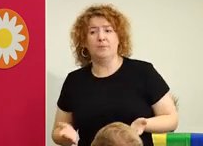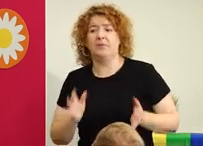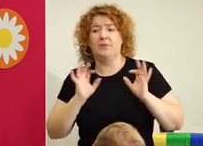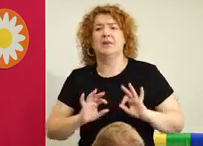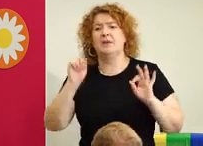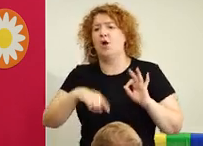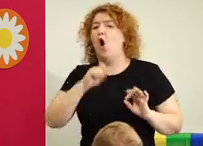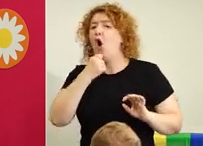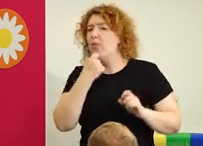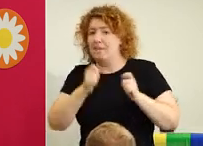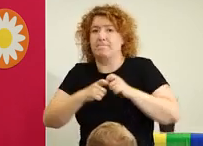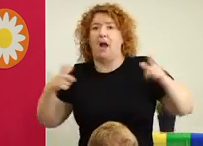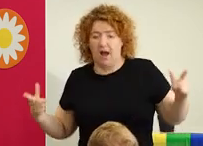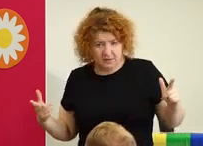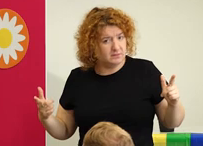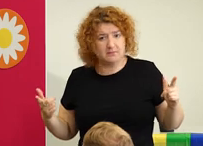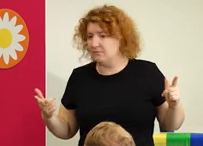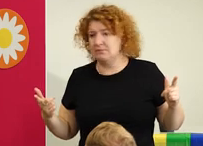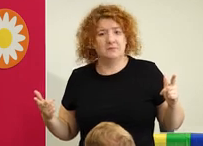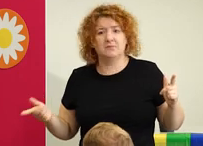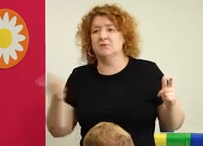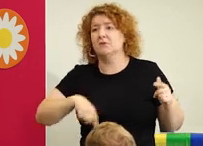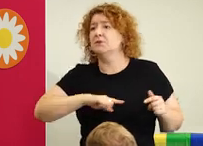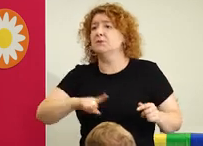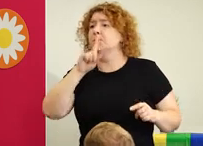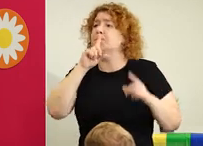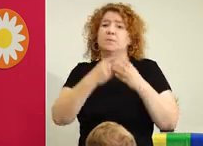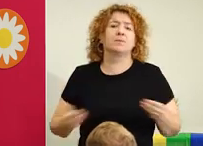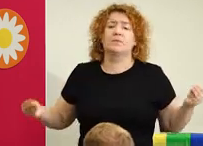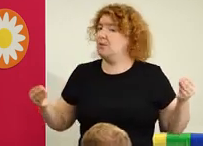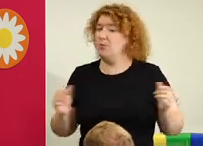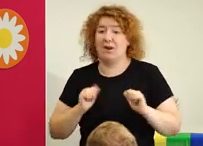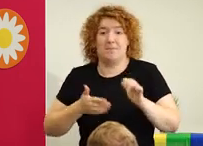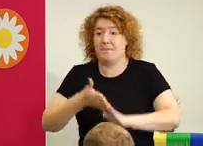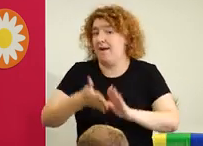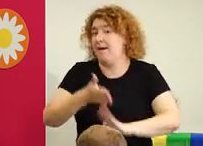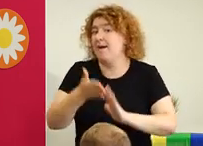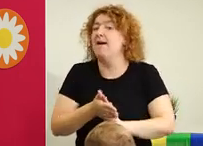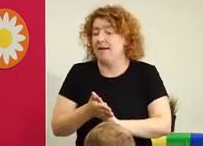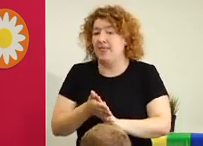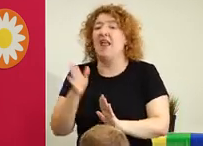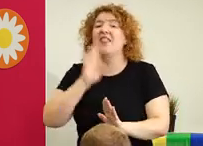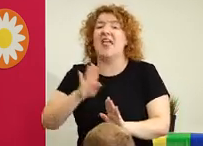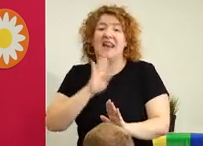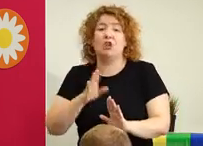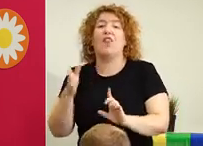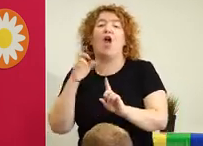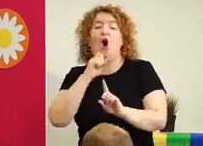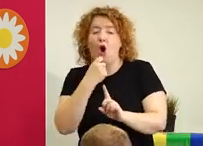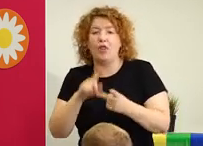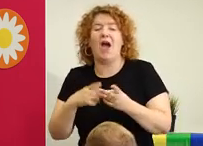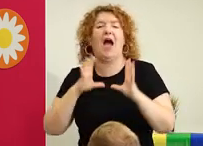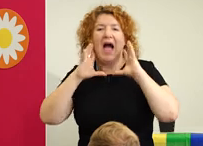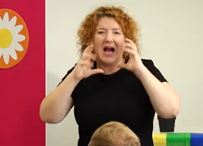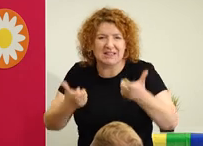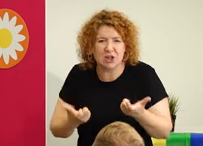también los discursos de odio, ante los cuales tampoco podemos guardar silencio, porque son la antesala de los delitos de odio, de las agresiones, de la